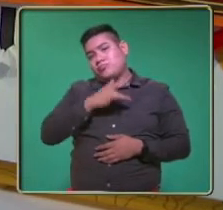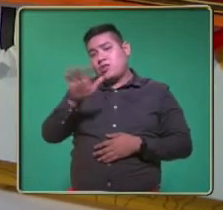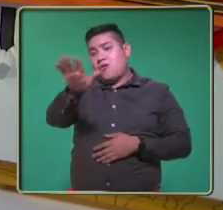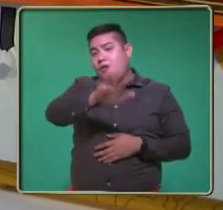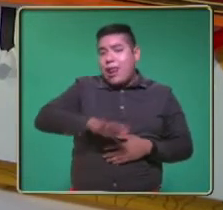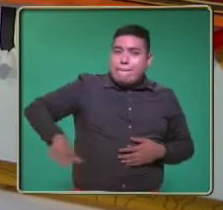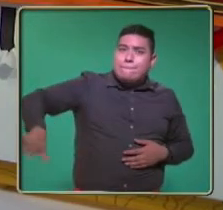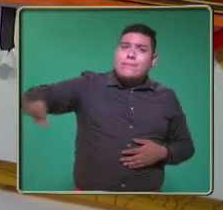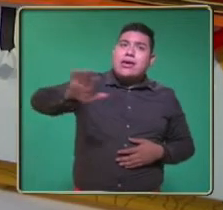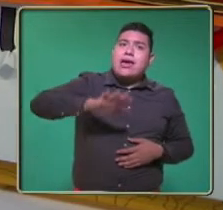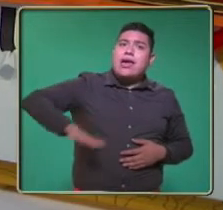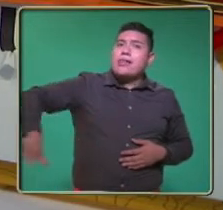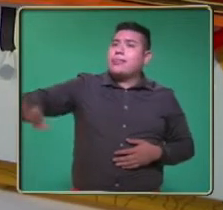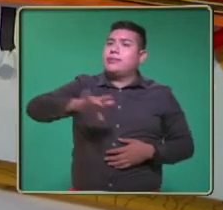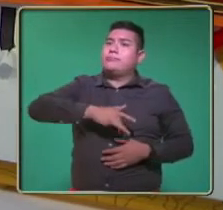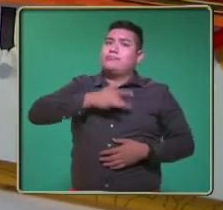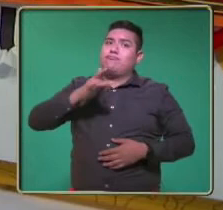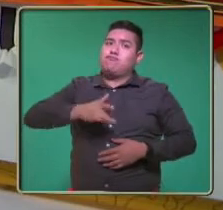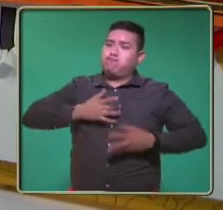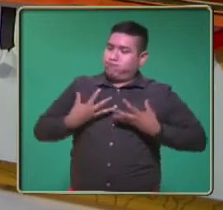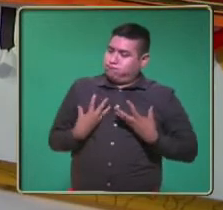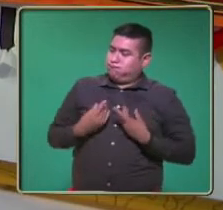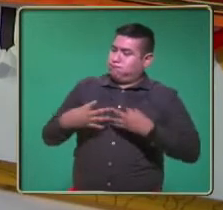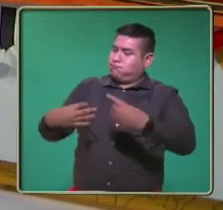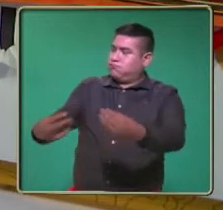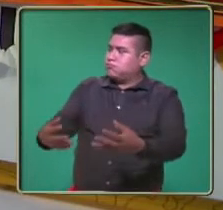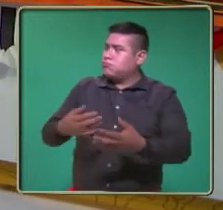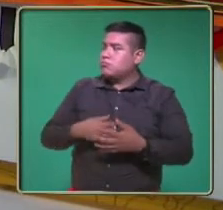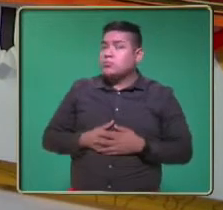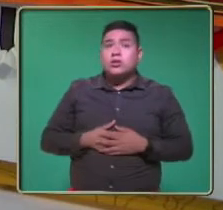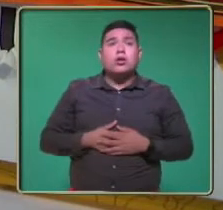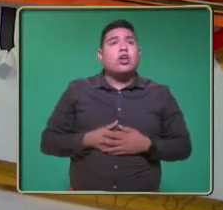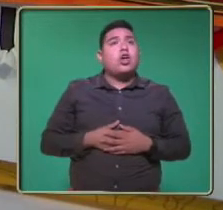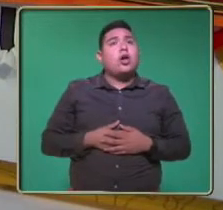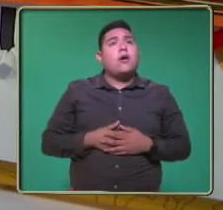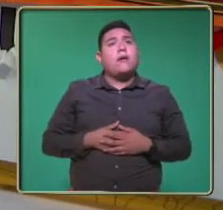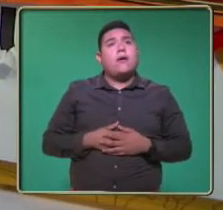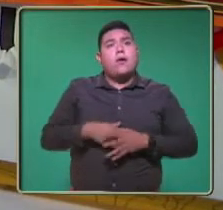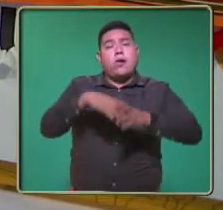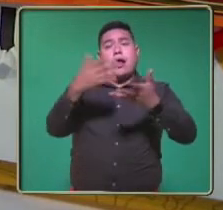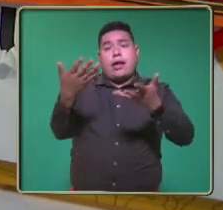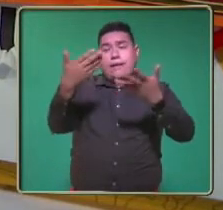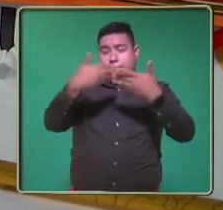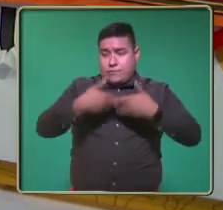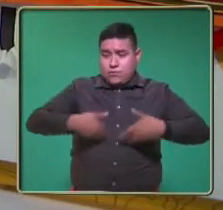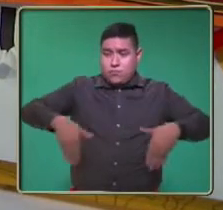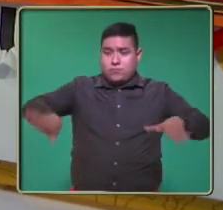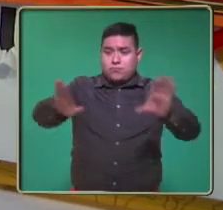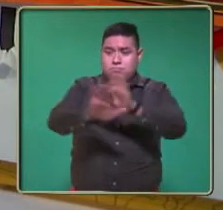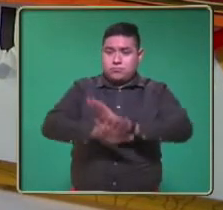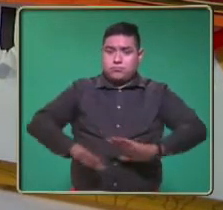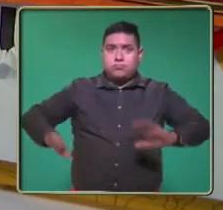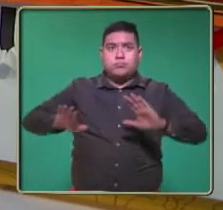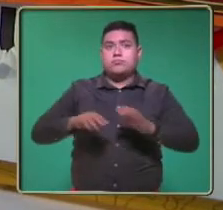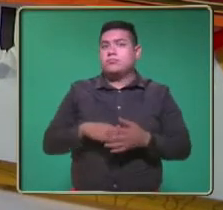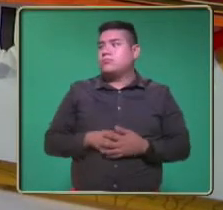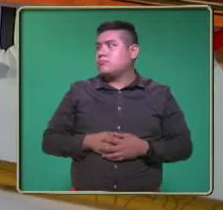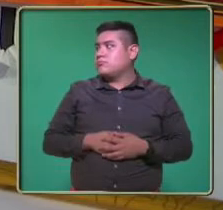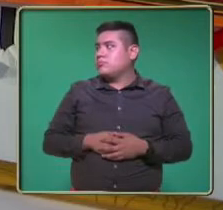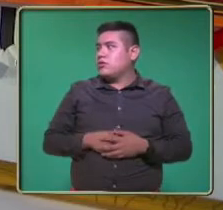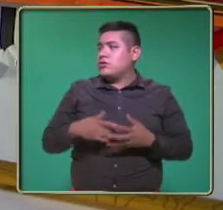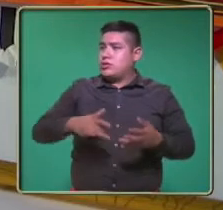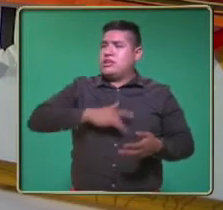hogar. Y así se va a sentir nuestro chico, el cómo nosotros lo vayamos llevando a cabo, el cómo nos